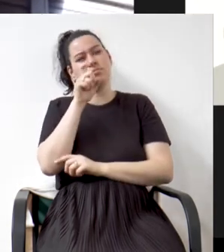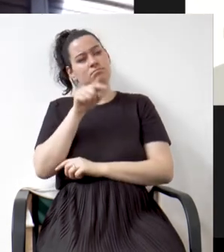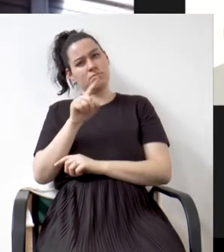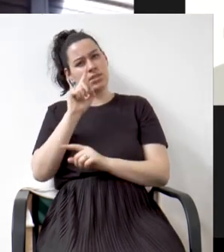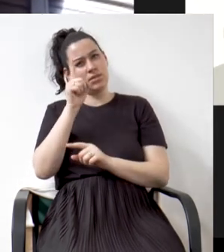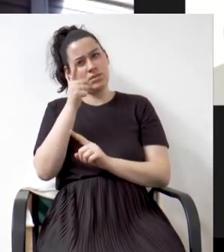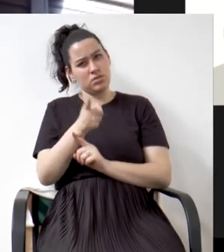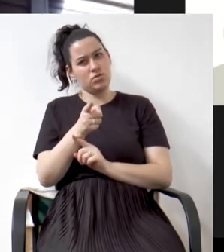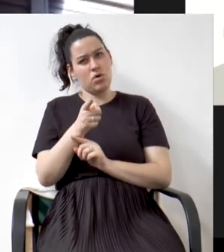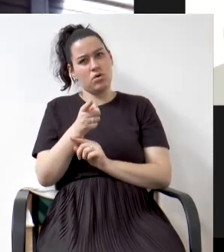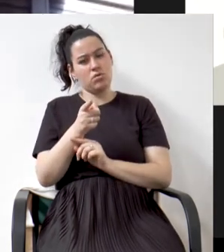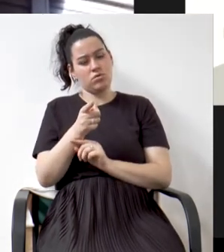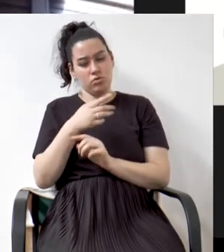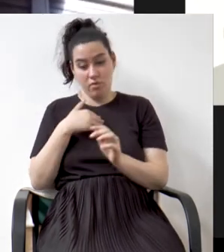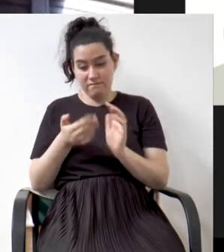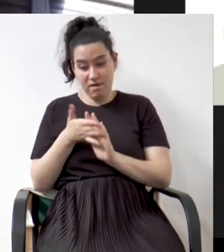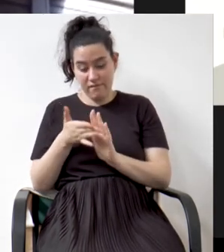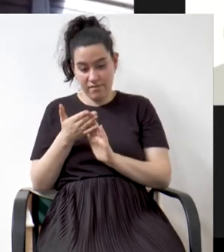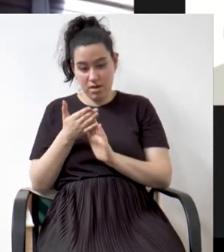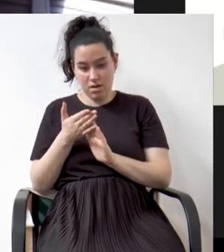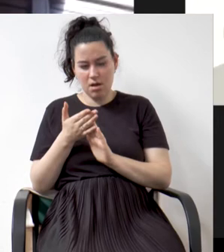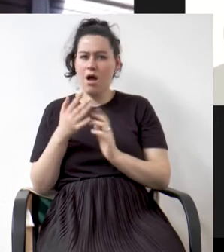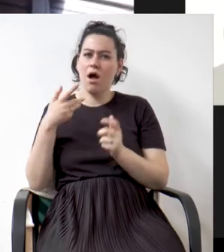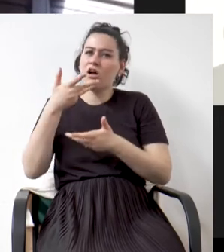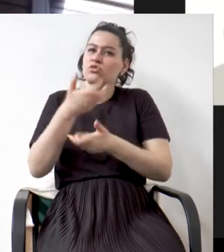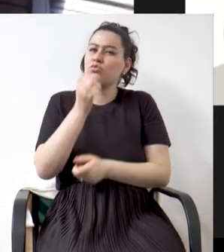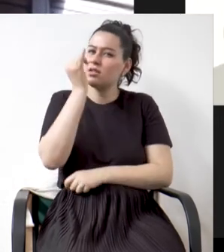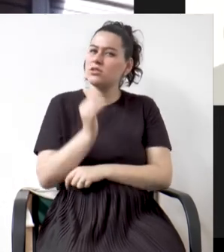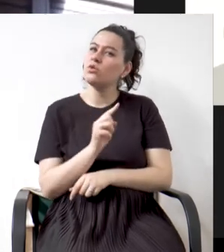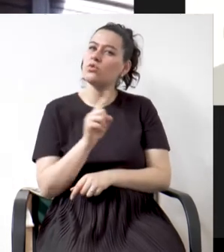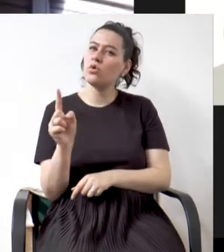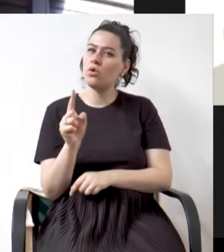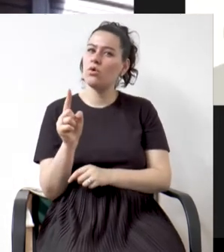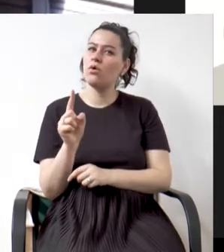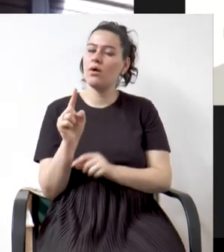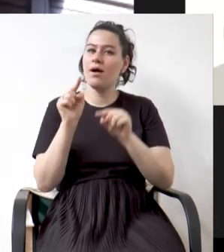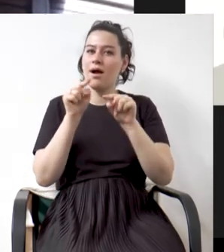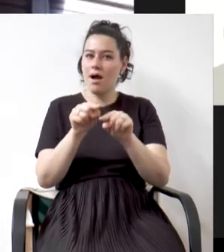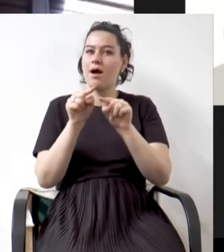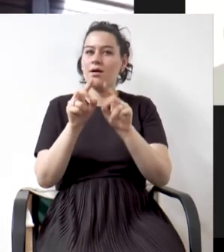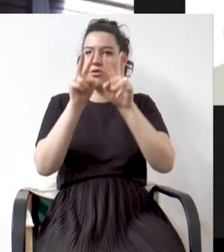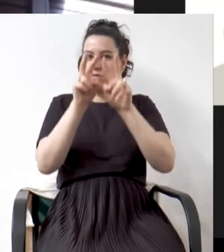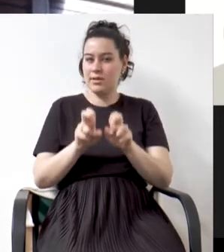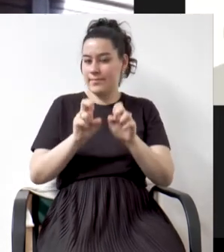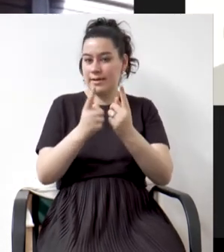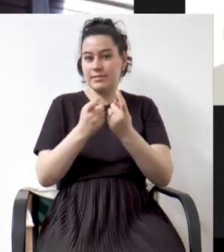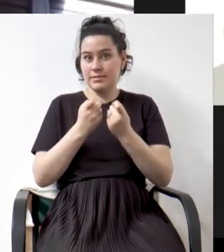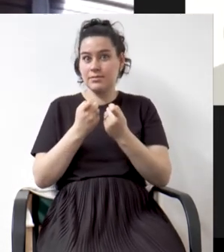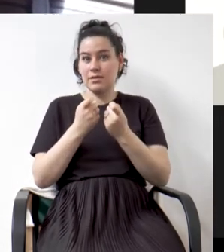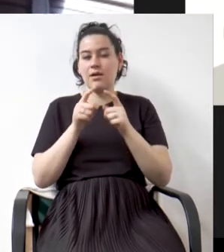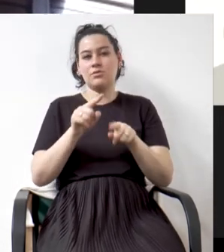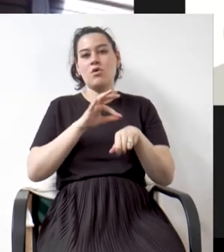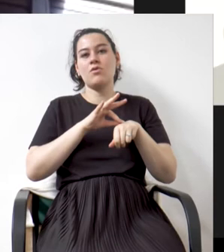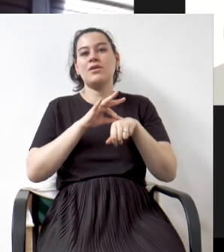decisión, aunque sea la más mínima que estoy tomando, contribuye o no a estas consignas, son una